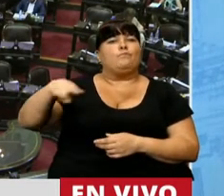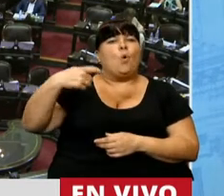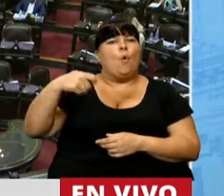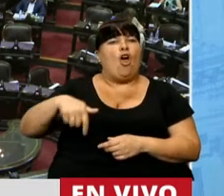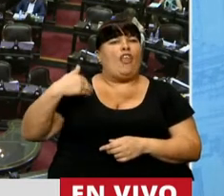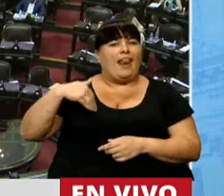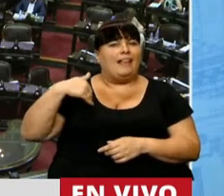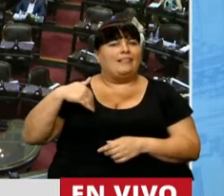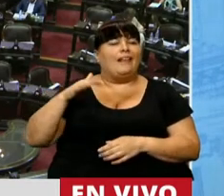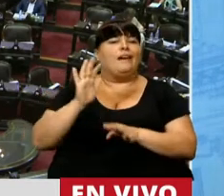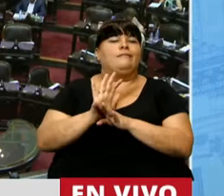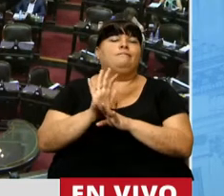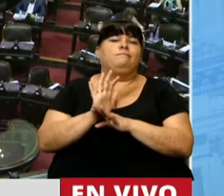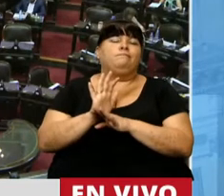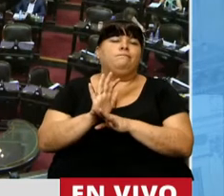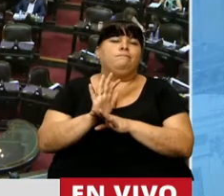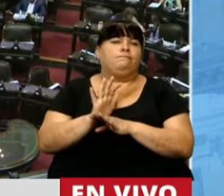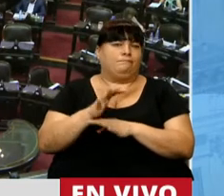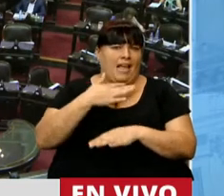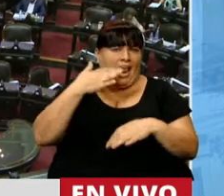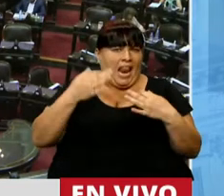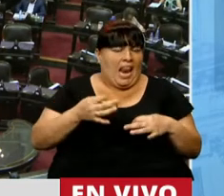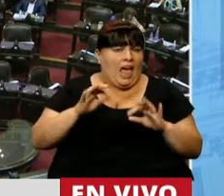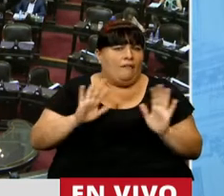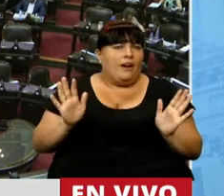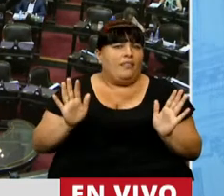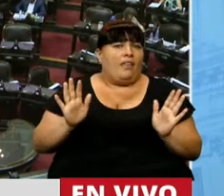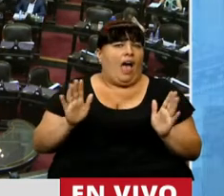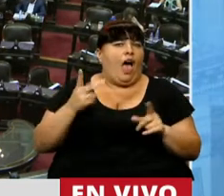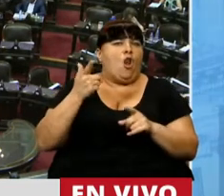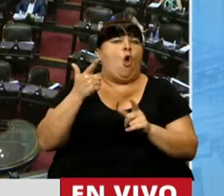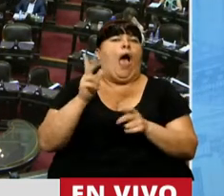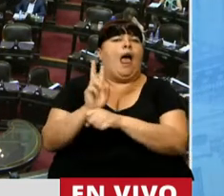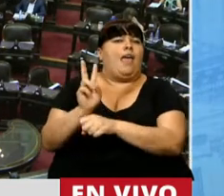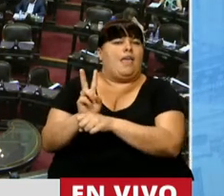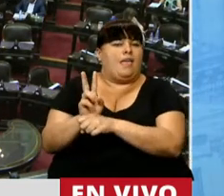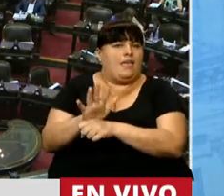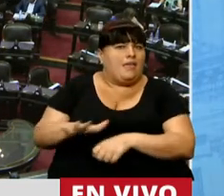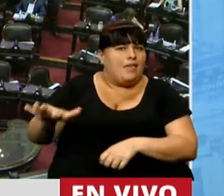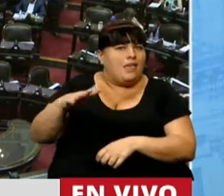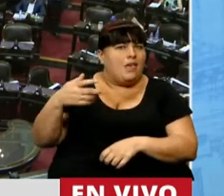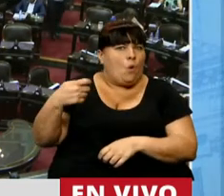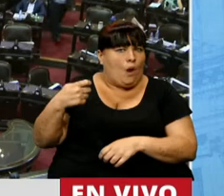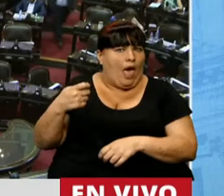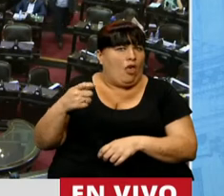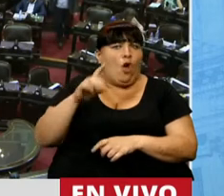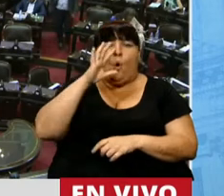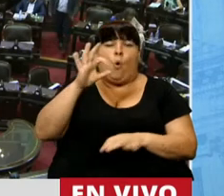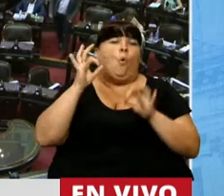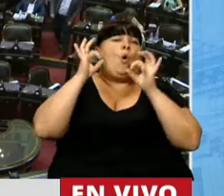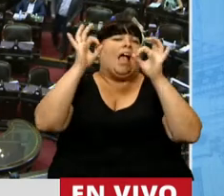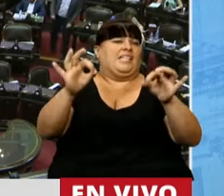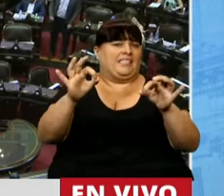jubilados de la Argentina estén verdaderamente desprotegidos y nunca lleguen a